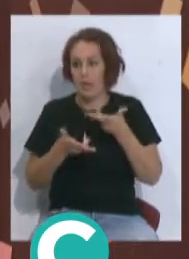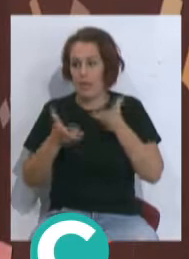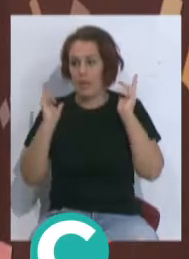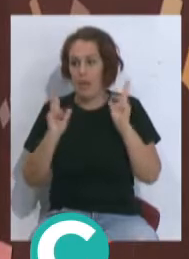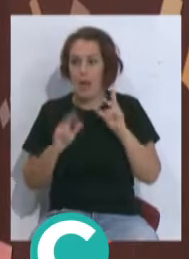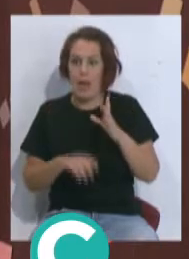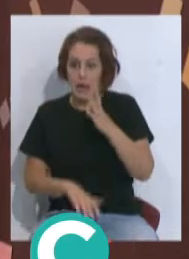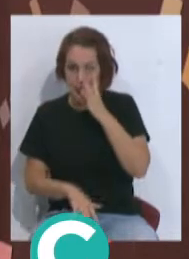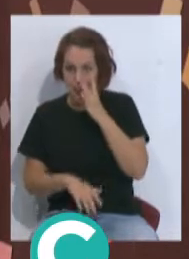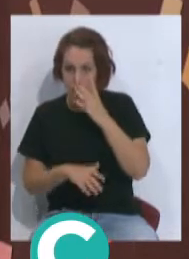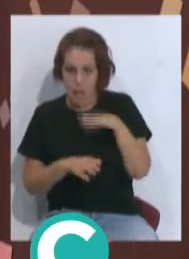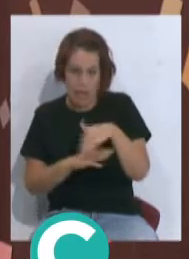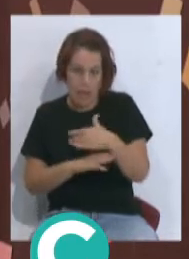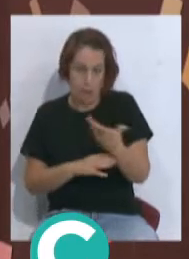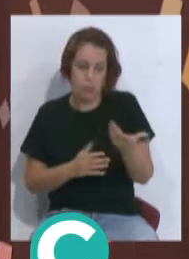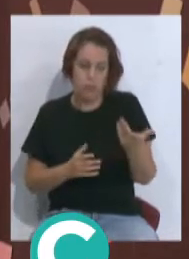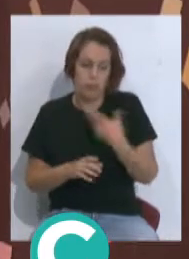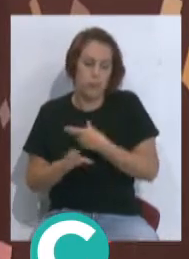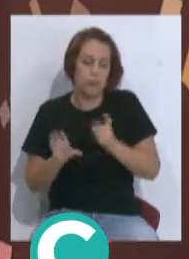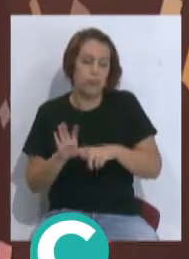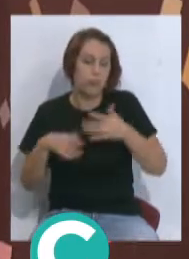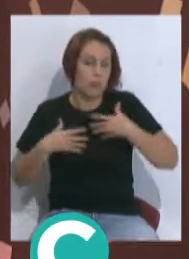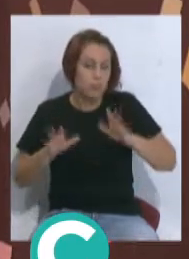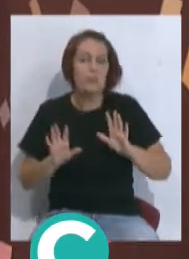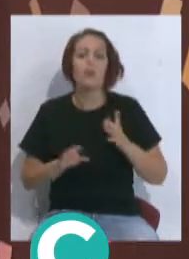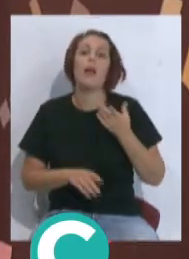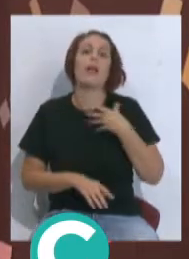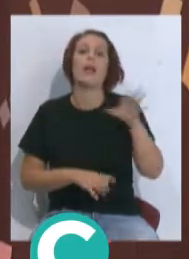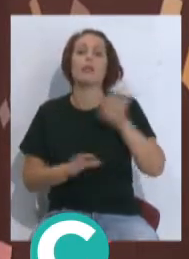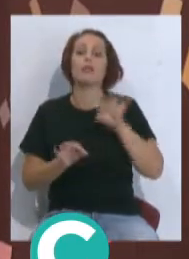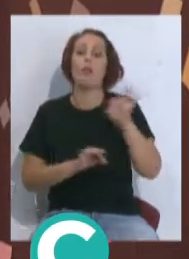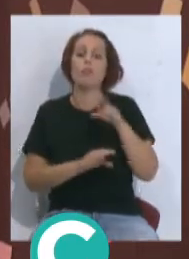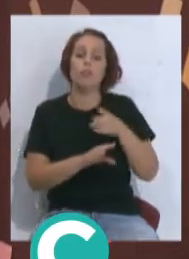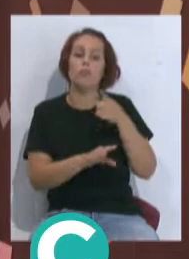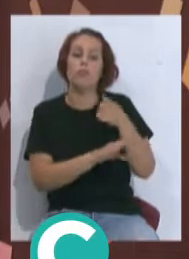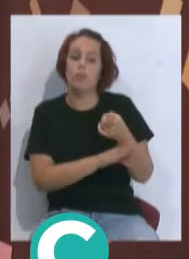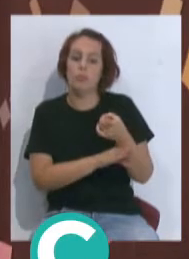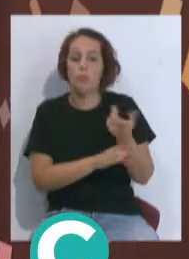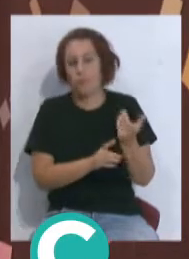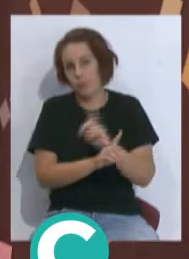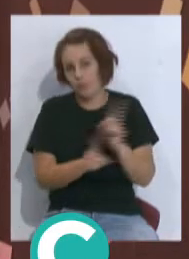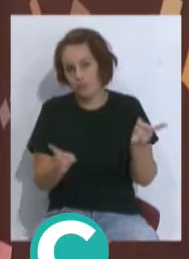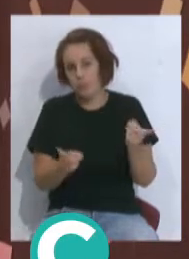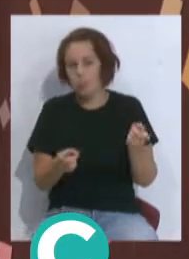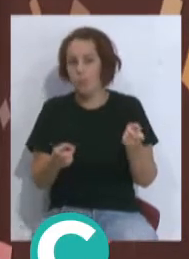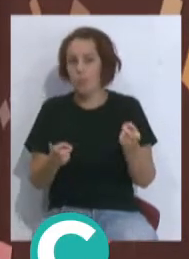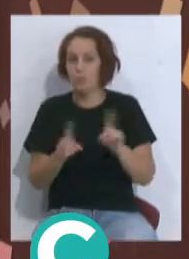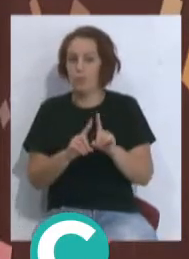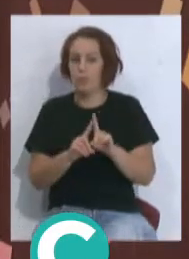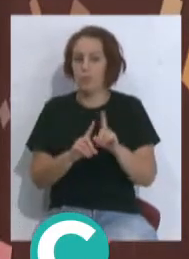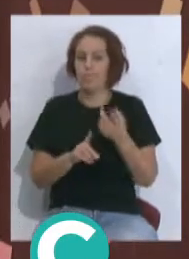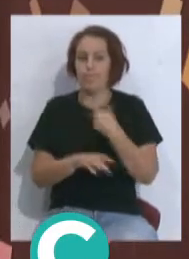el carnaval callejero, evidentemente, bueno, pues participó quien quisiera y tampoco es una decisión que se tome con carácter vinculante, no deja de ser, bueno, pues